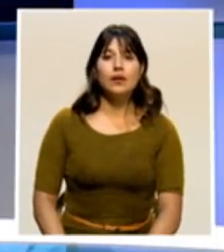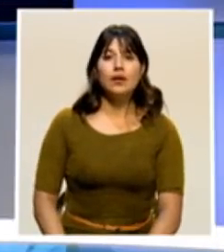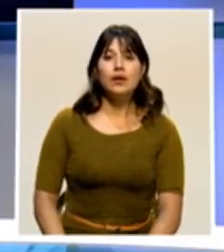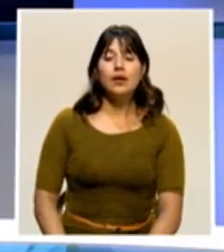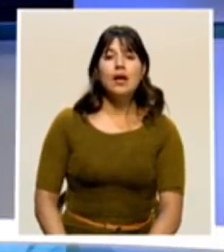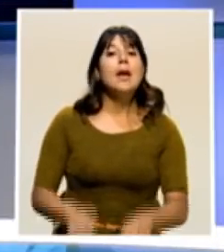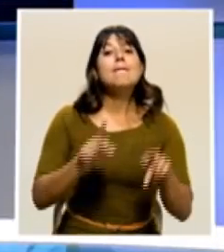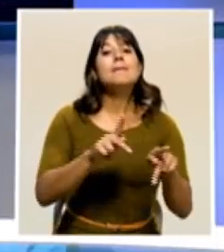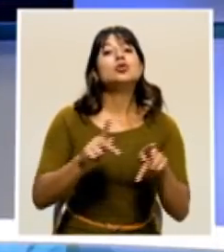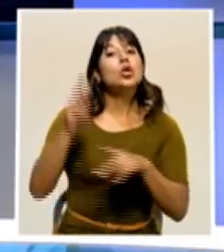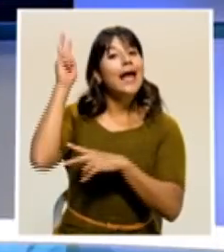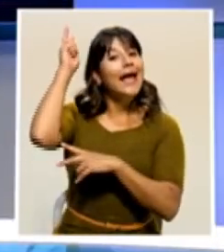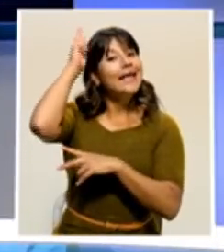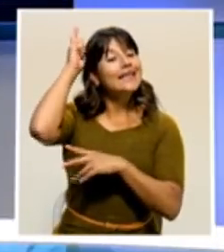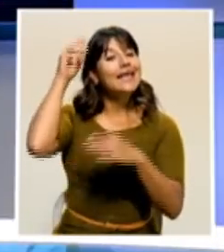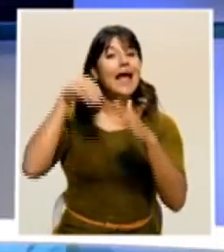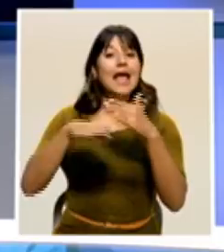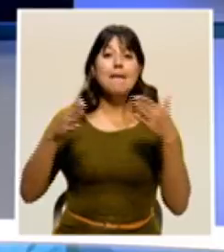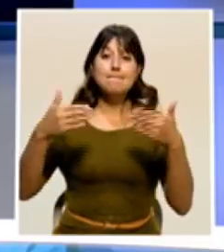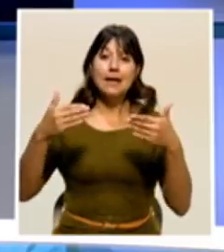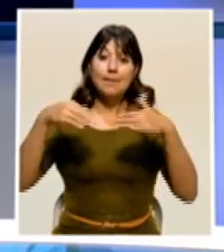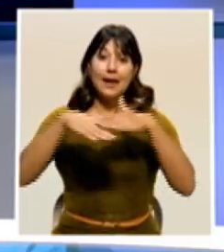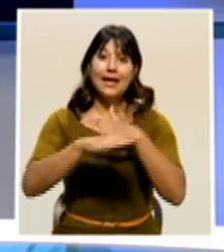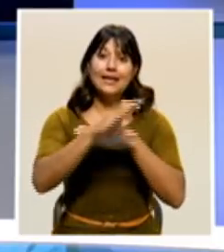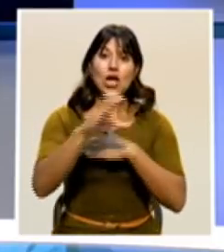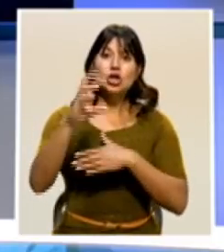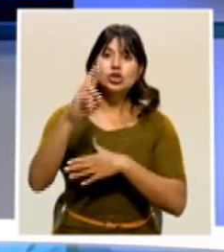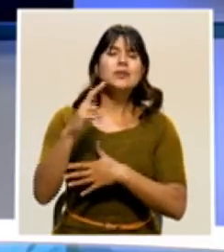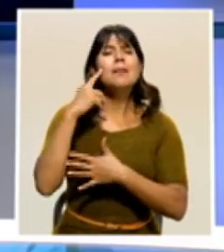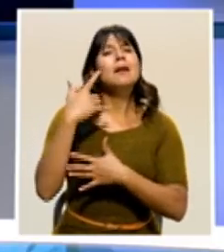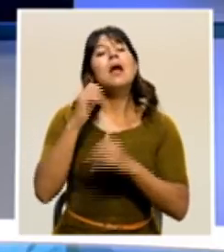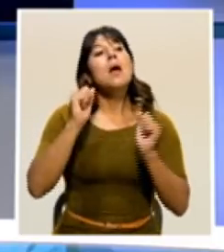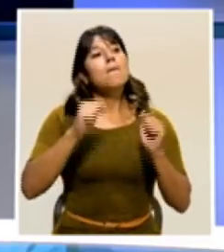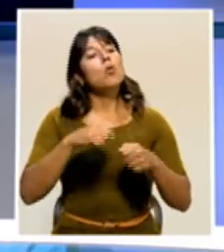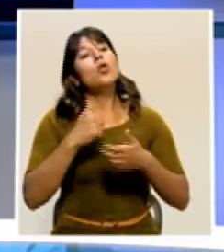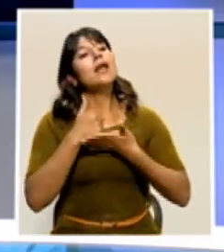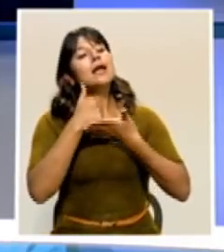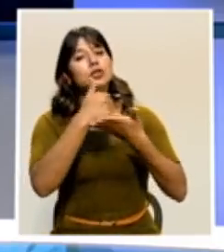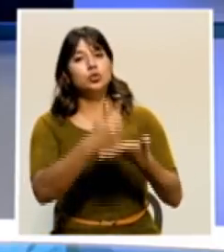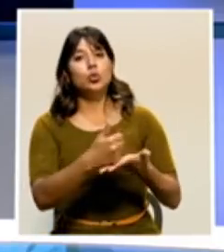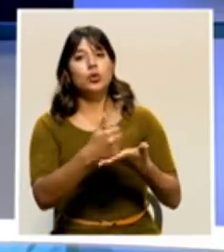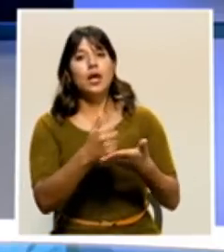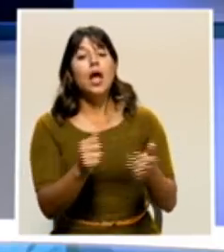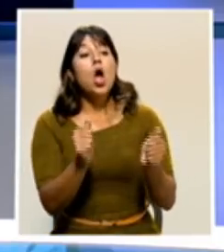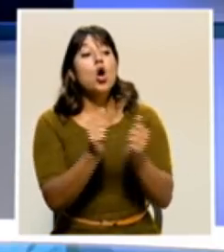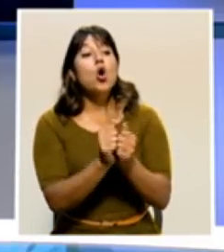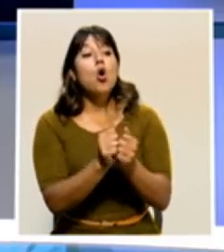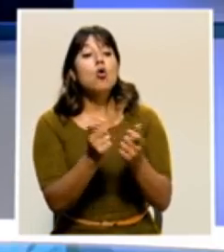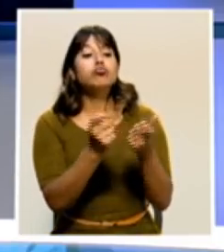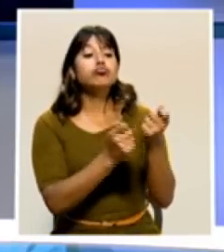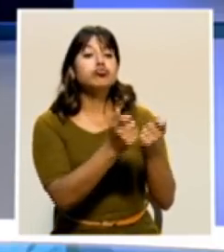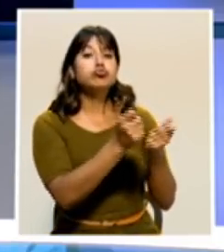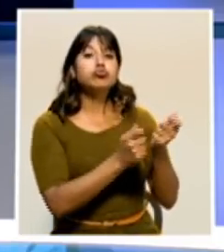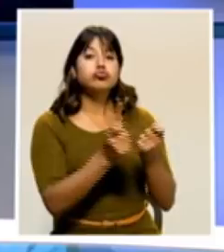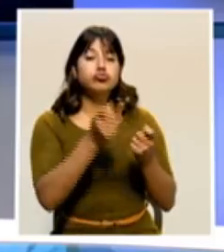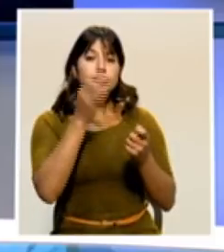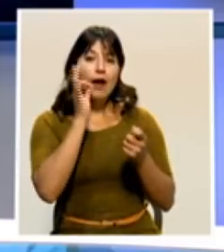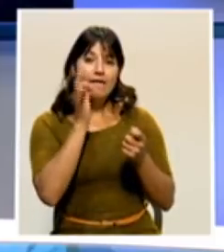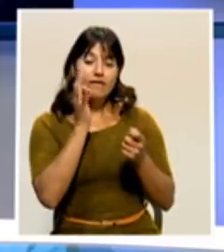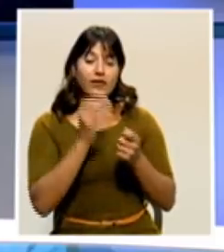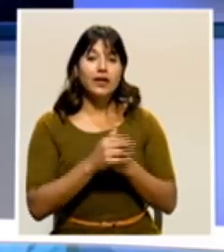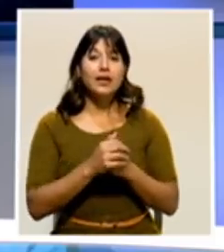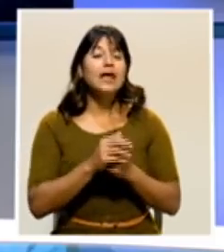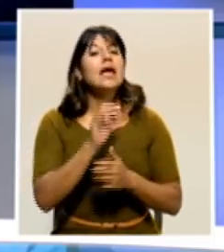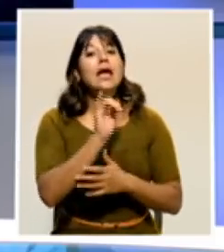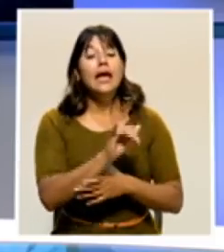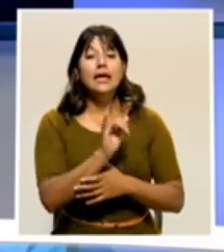Indígenas de Panamá han estado ingresando al país para aportar su mano de obra en la recolección del grano de oro.